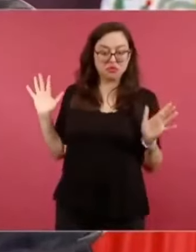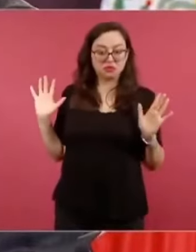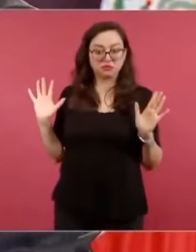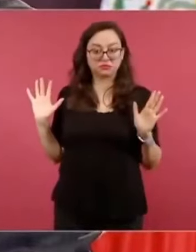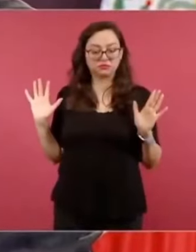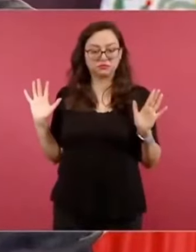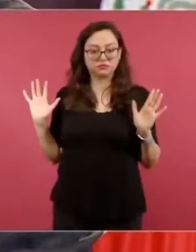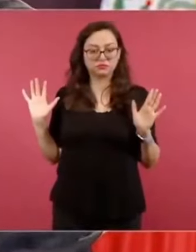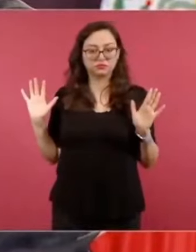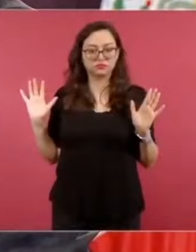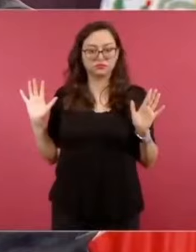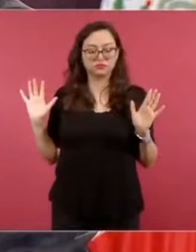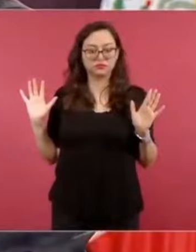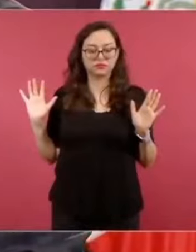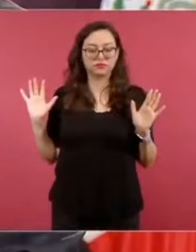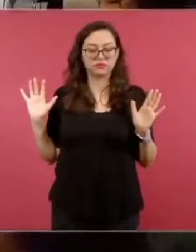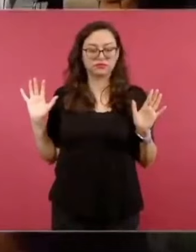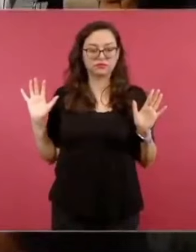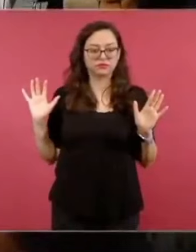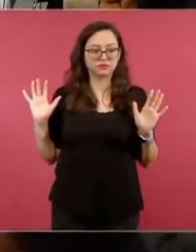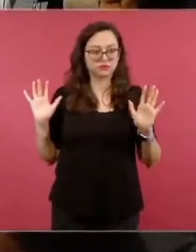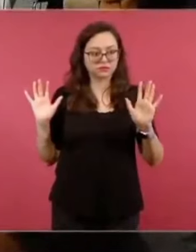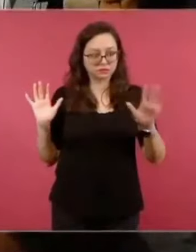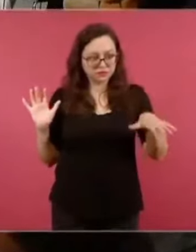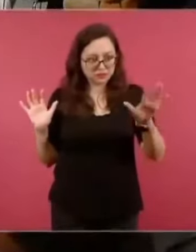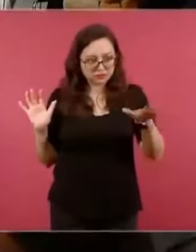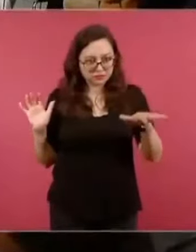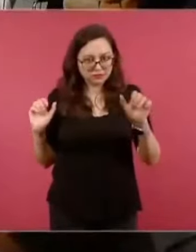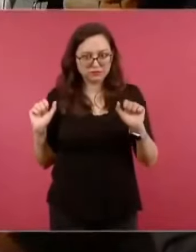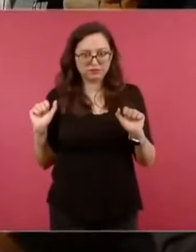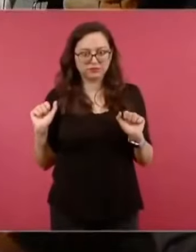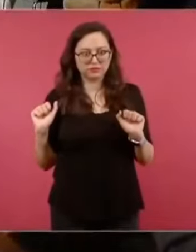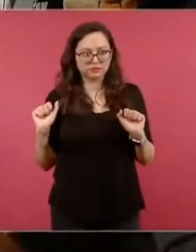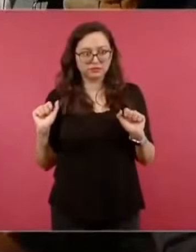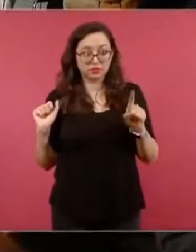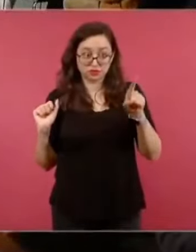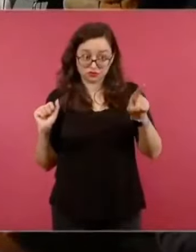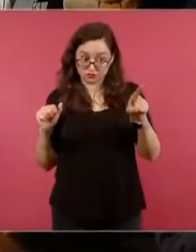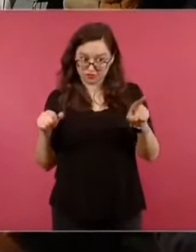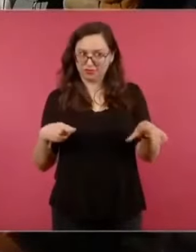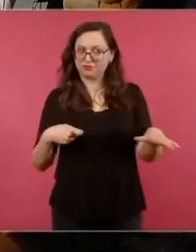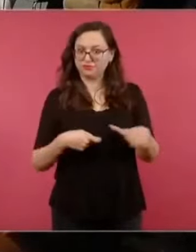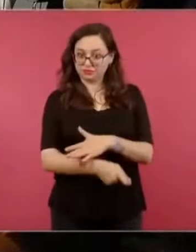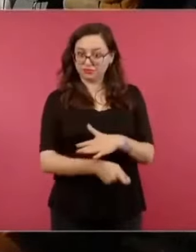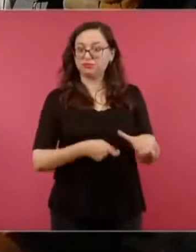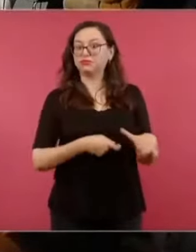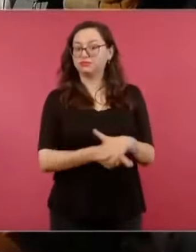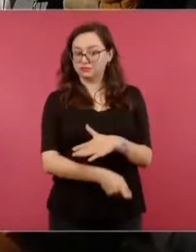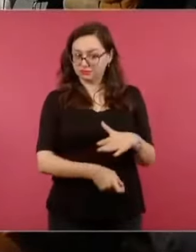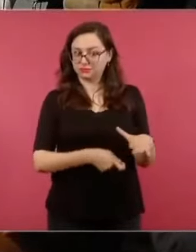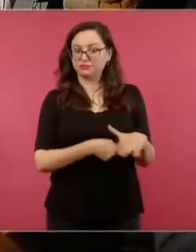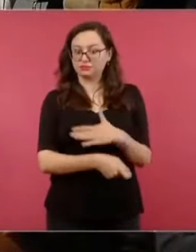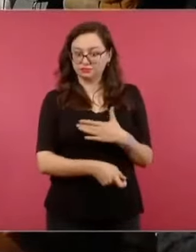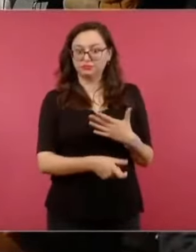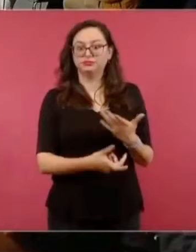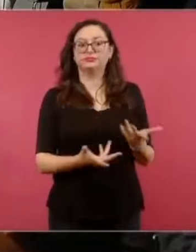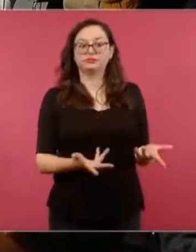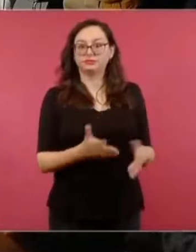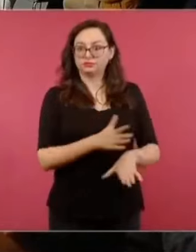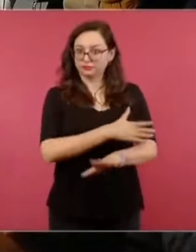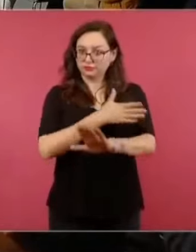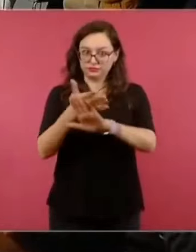que están al servicio de los potentados y que están en contra del